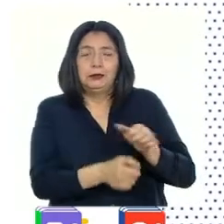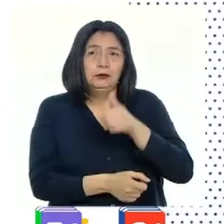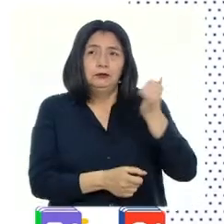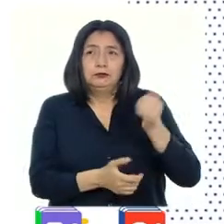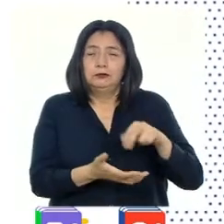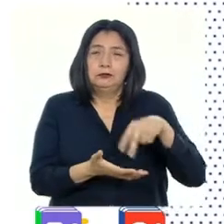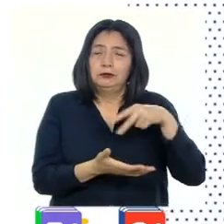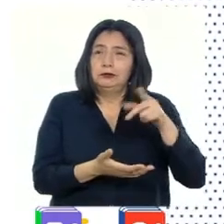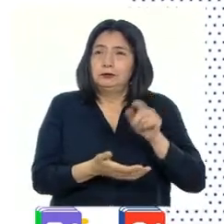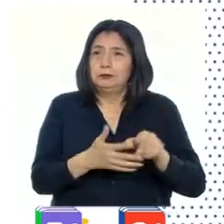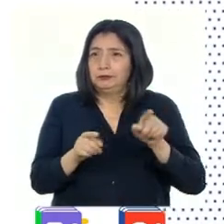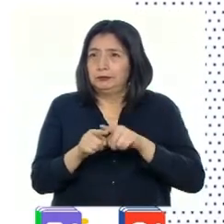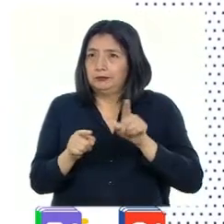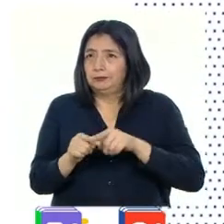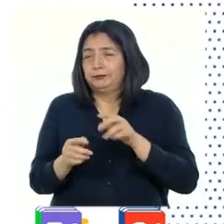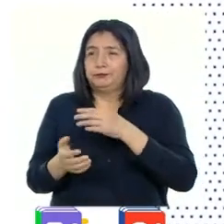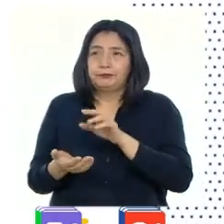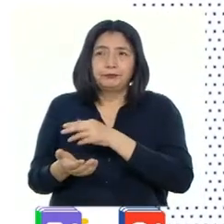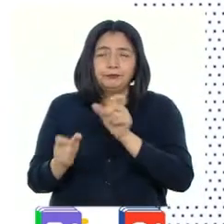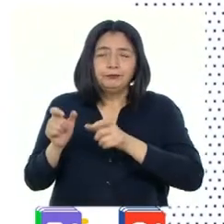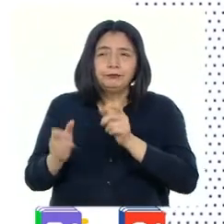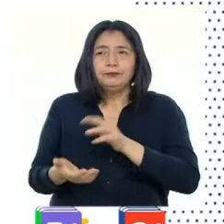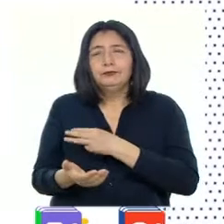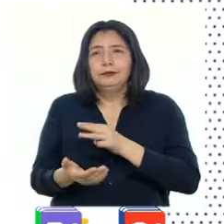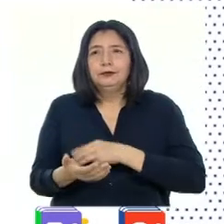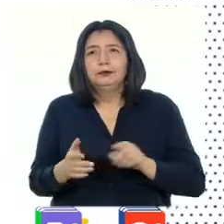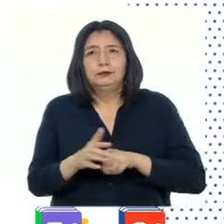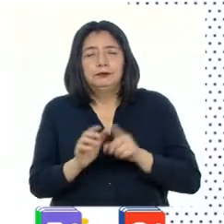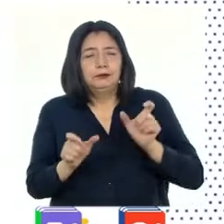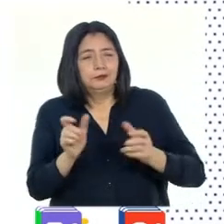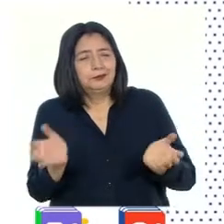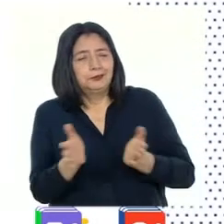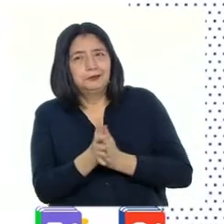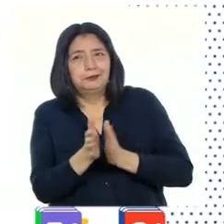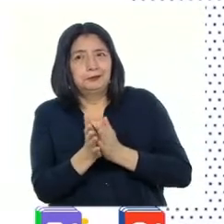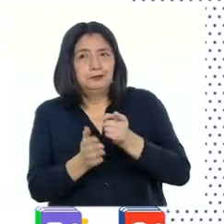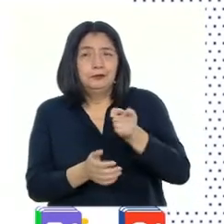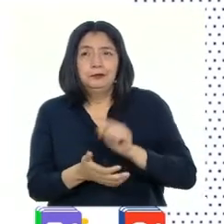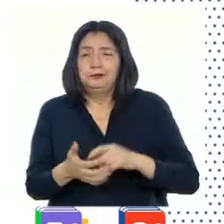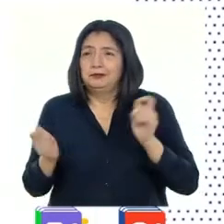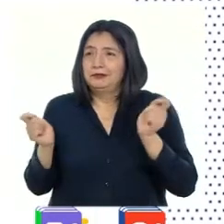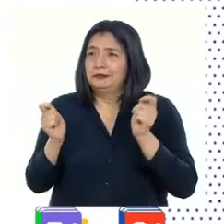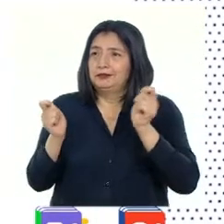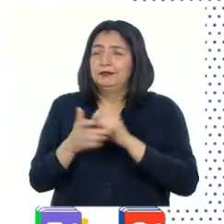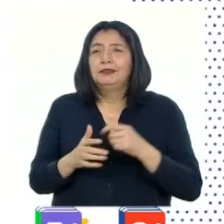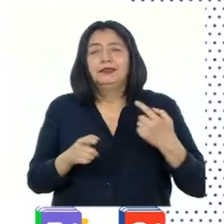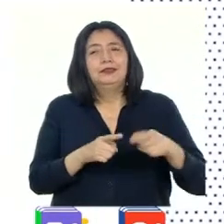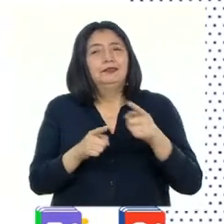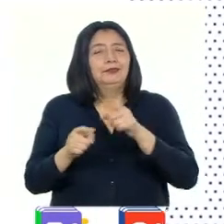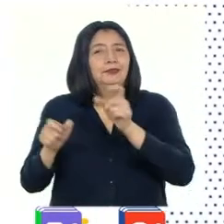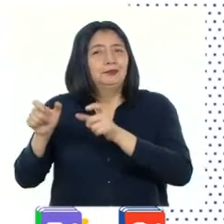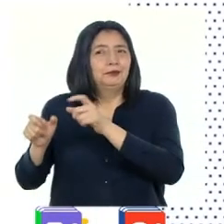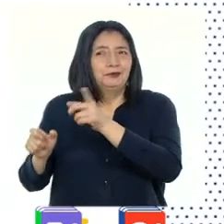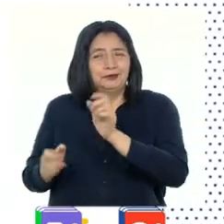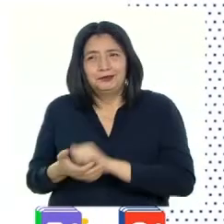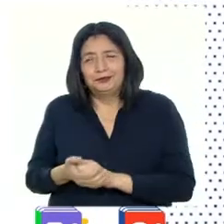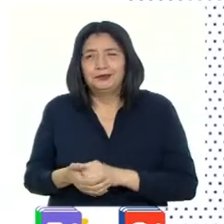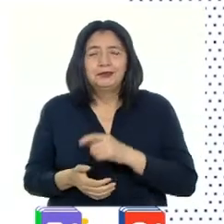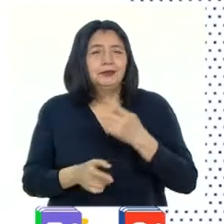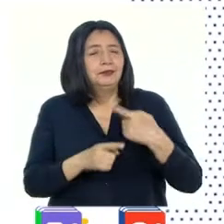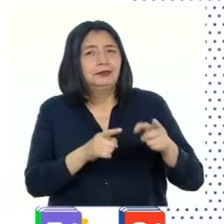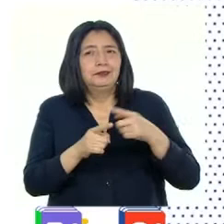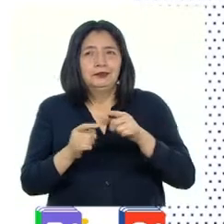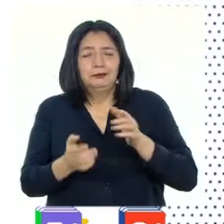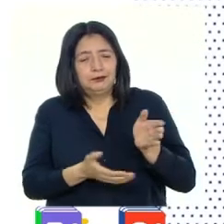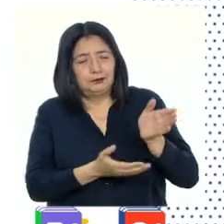danzantes. También están los músicos y personas animando. Como es una fiesta, hay varios personajes y las